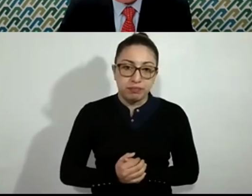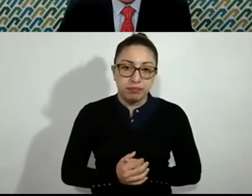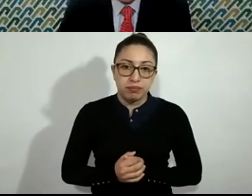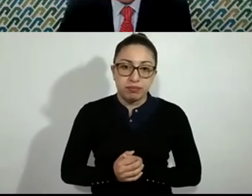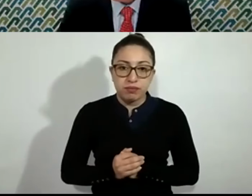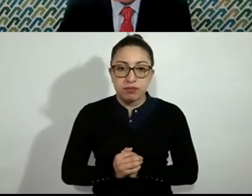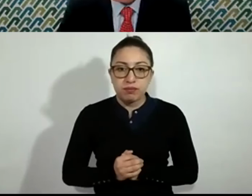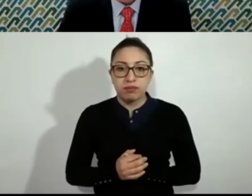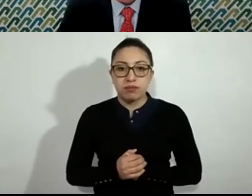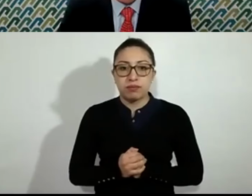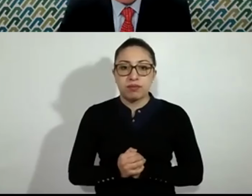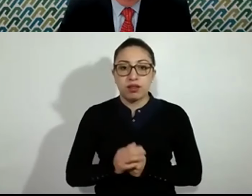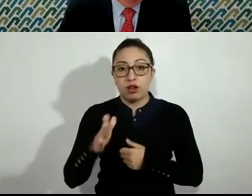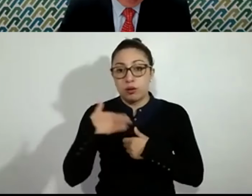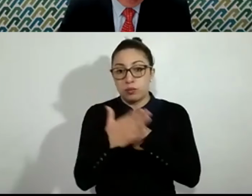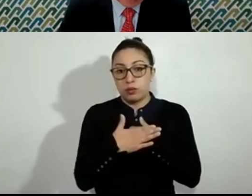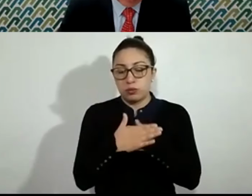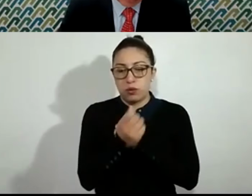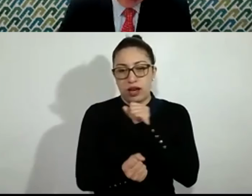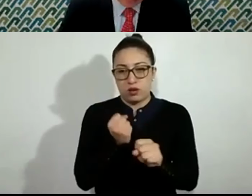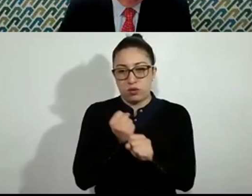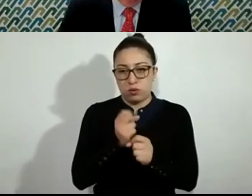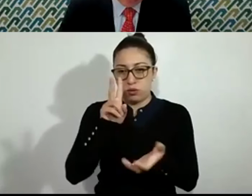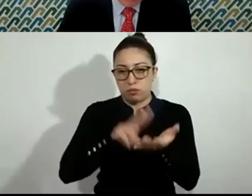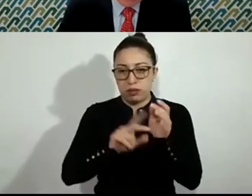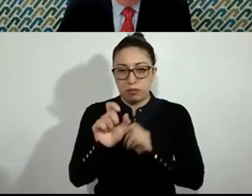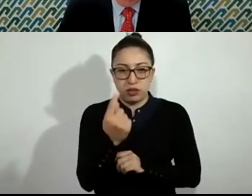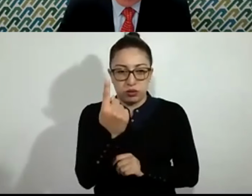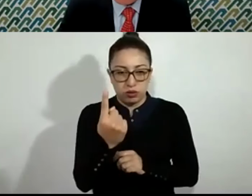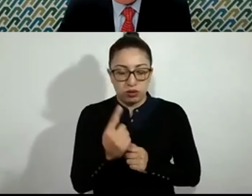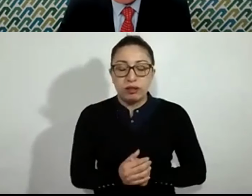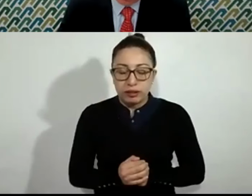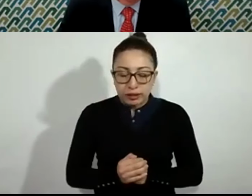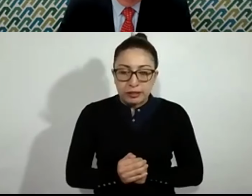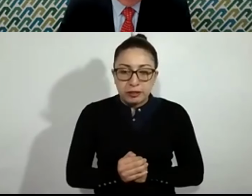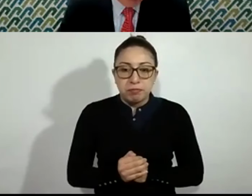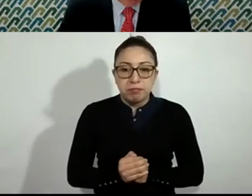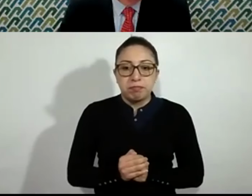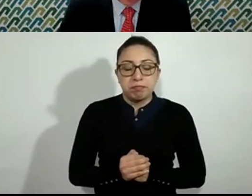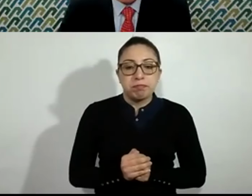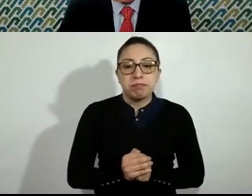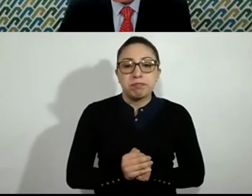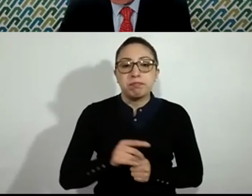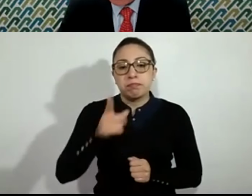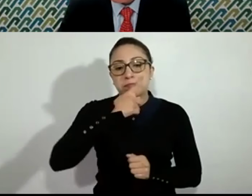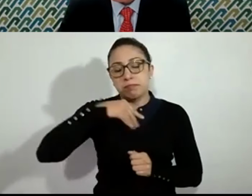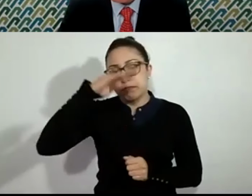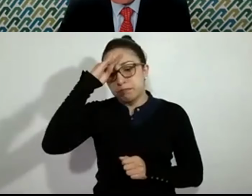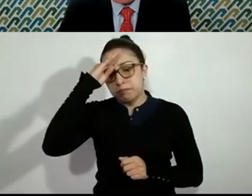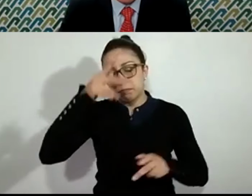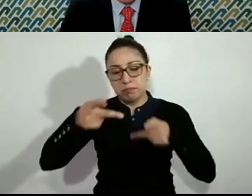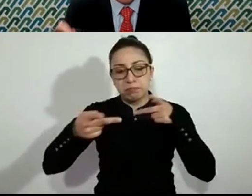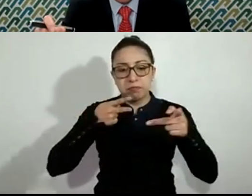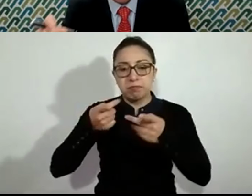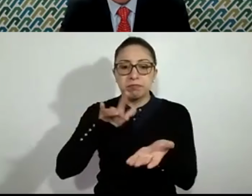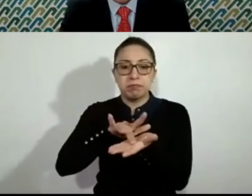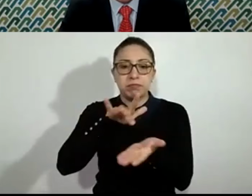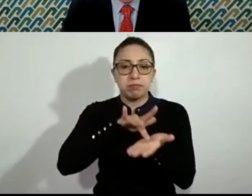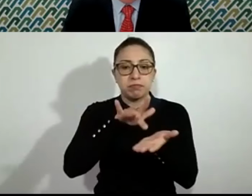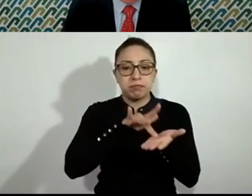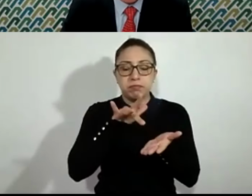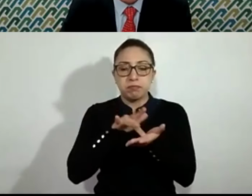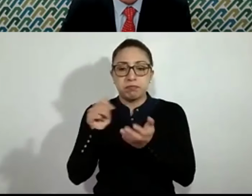Para el próximo ejercicio fiscal, diputado, se plantea mantener el otorgamiento de los siguientes beneficios que van